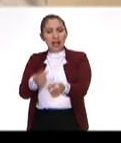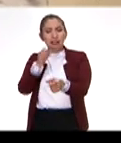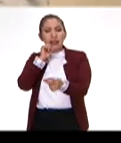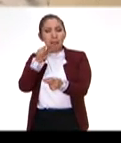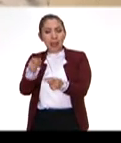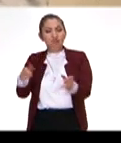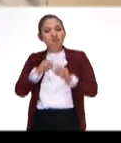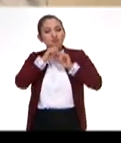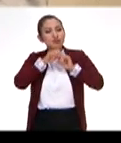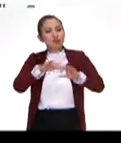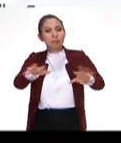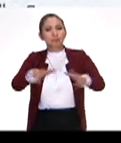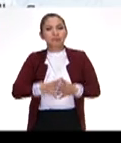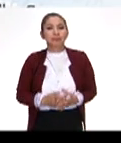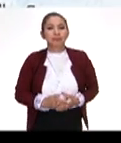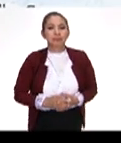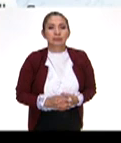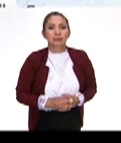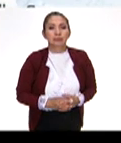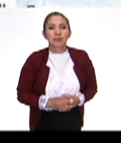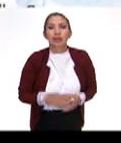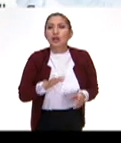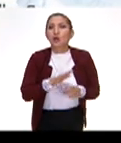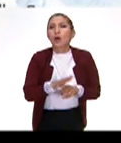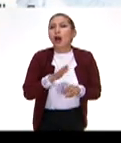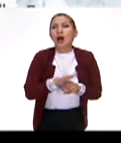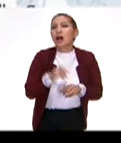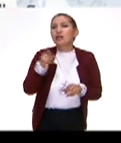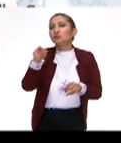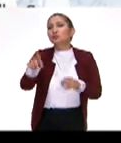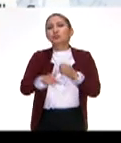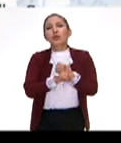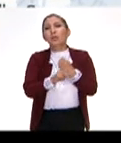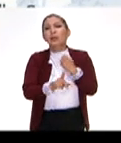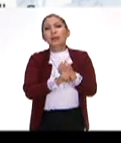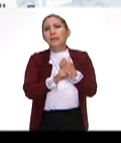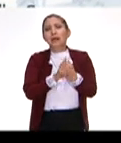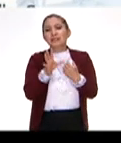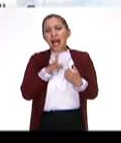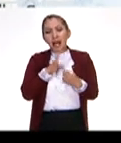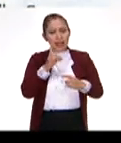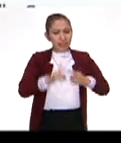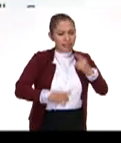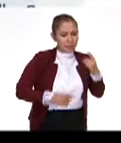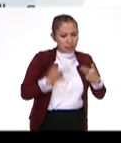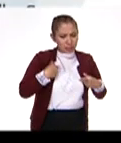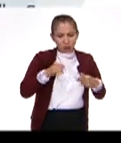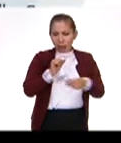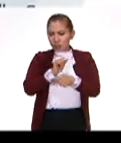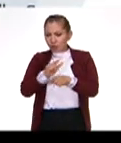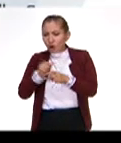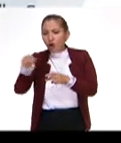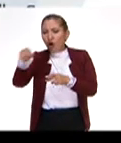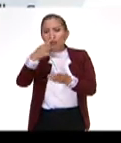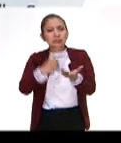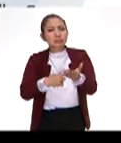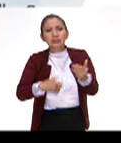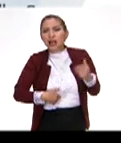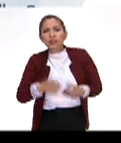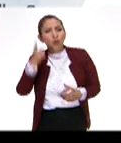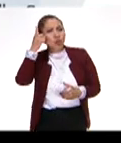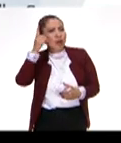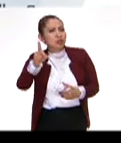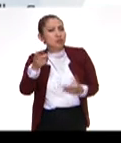que también se propague. ¿Y cuáles son los principales problemas que enfrentan dramaturgos, actores, gente de teatro,